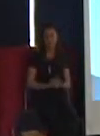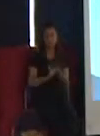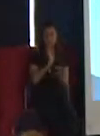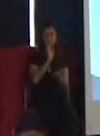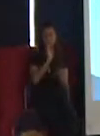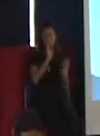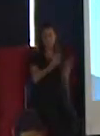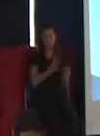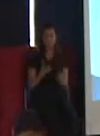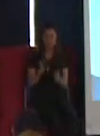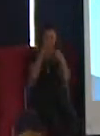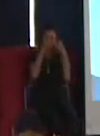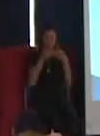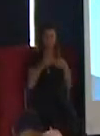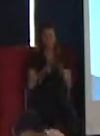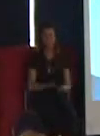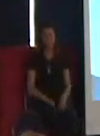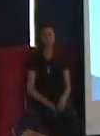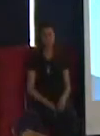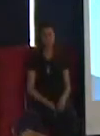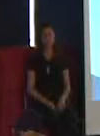discapacidad.